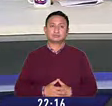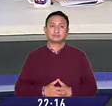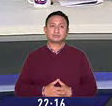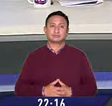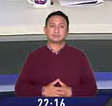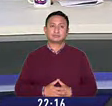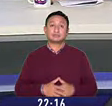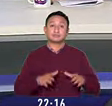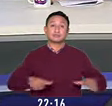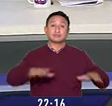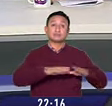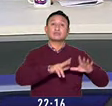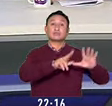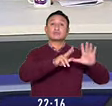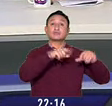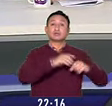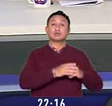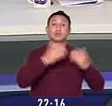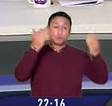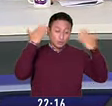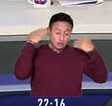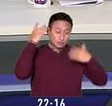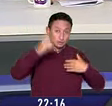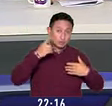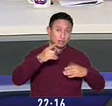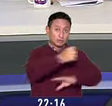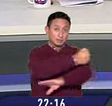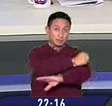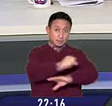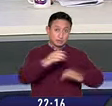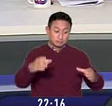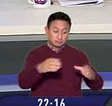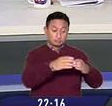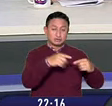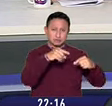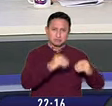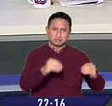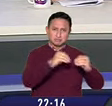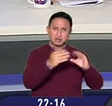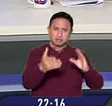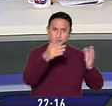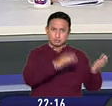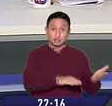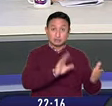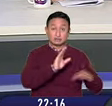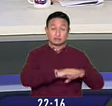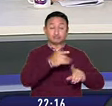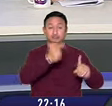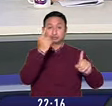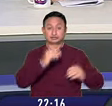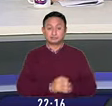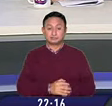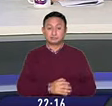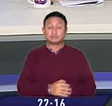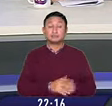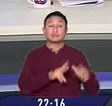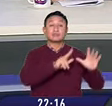La zona 8, conformada por Guayaquil, Durán y San Borondón, sigue sumando muertes violentas. Ya pasan las